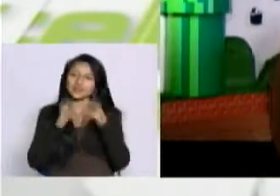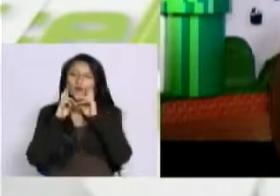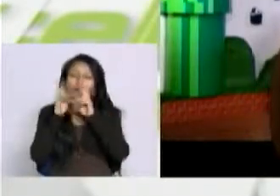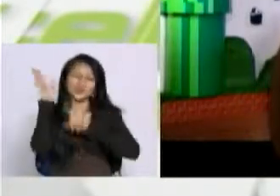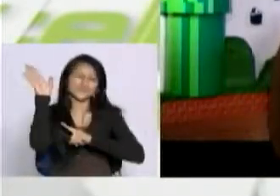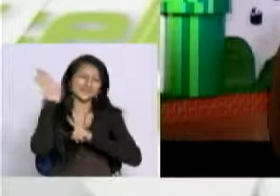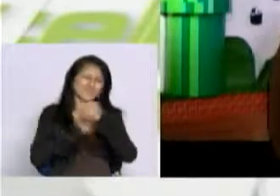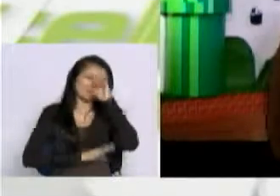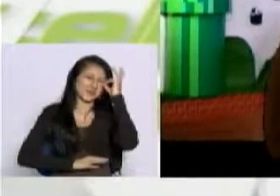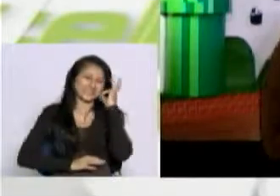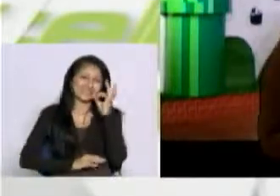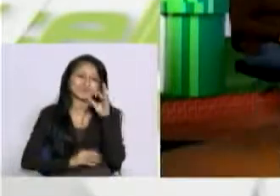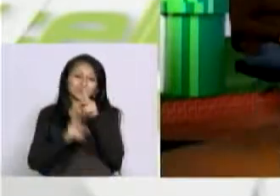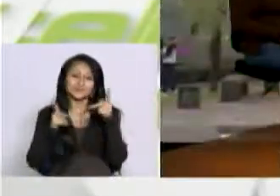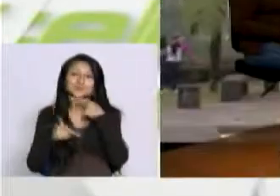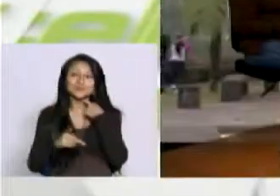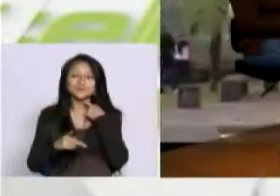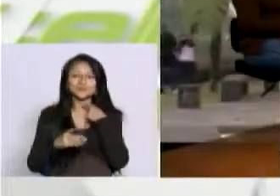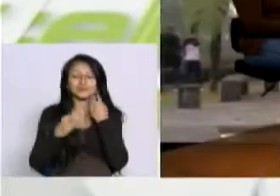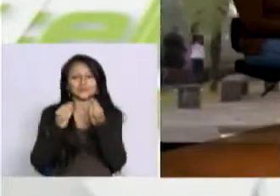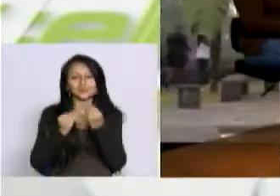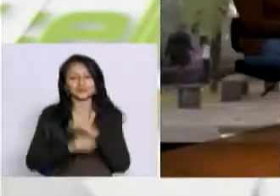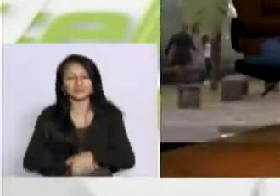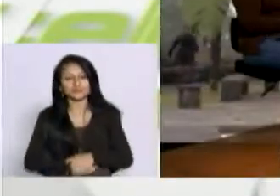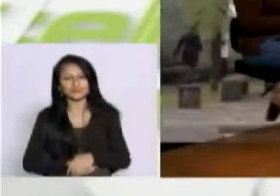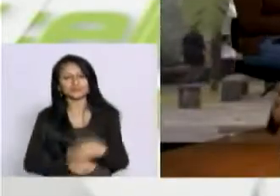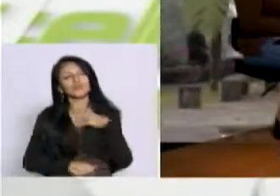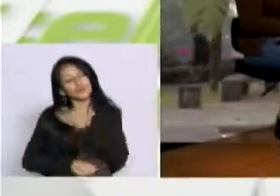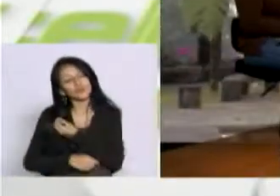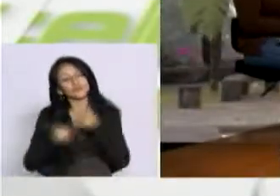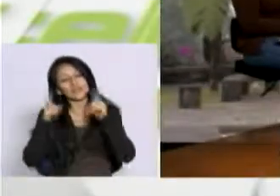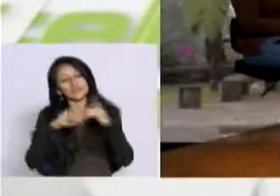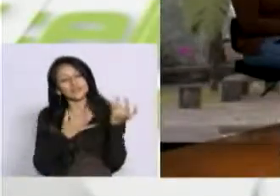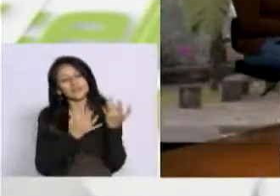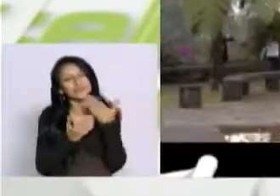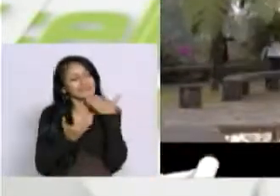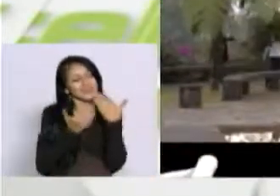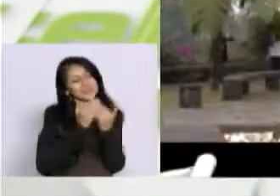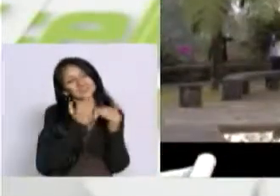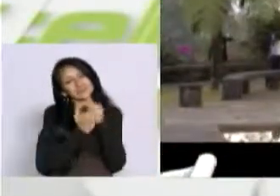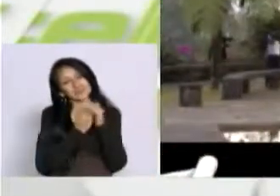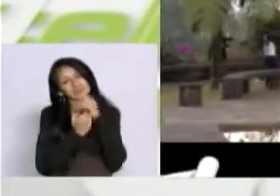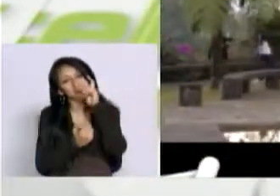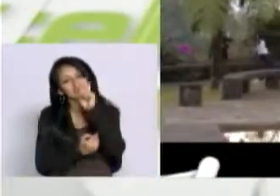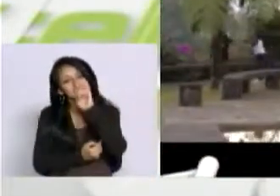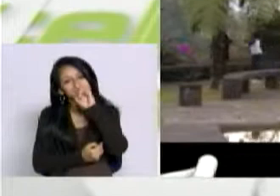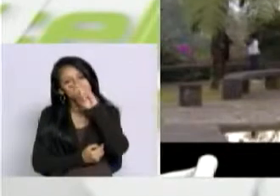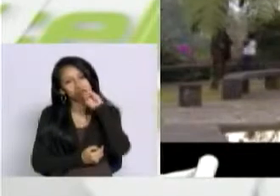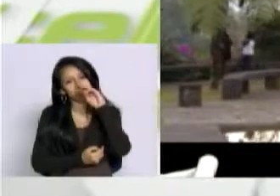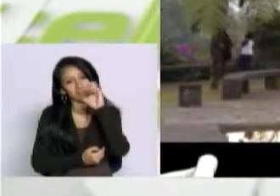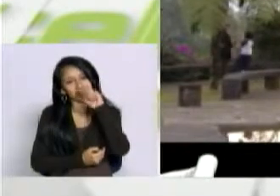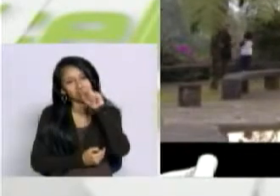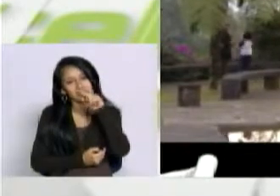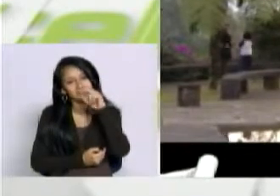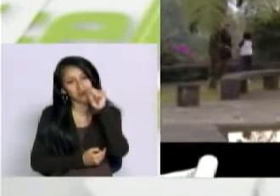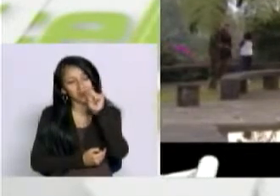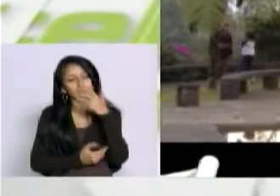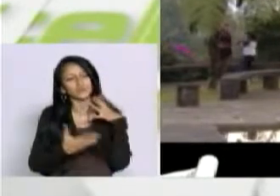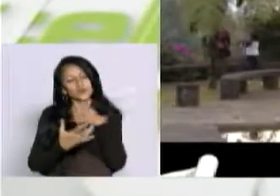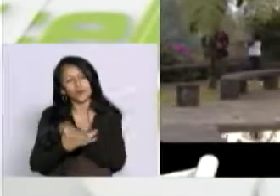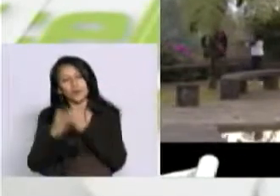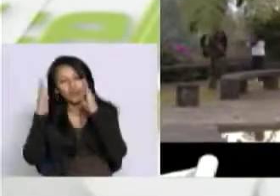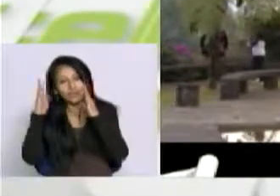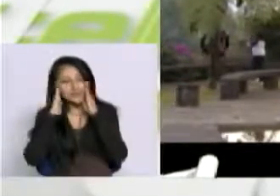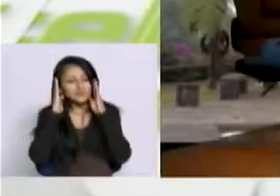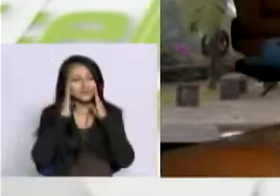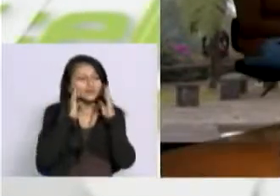éxito y del agrado de sus televidentes. Eso esperamos también nosotros. Jimena, muchísimas gracias. y estaremos atentos a cualquier otra